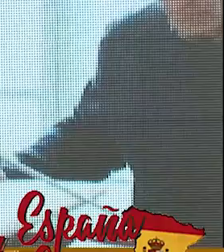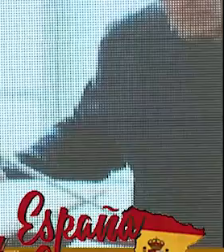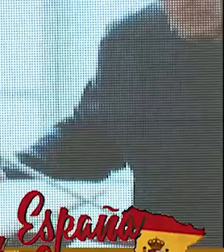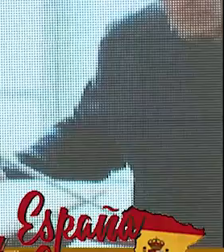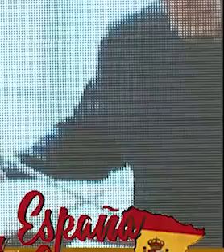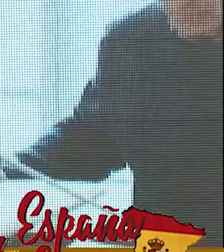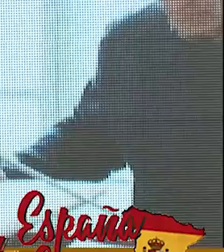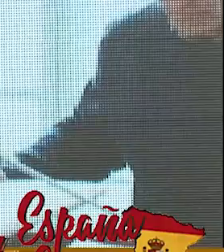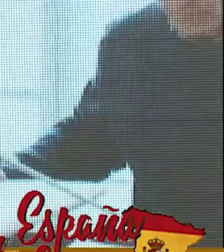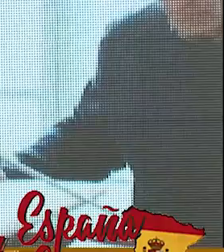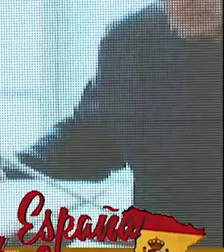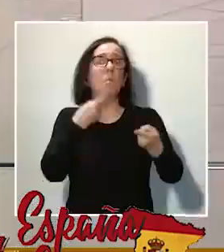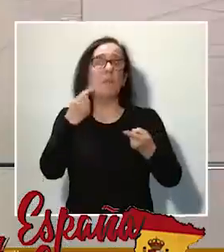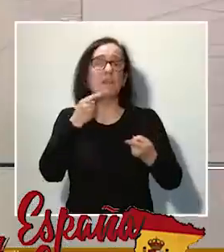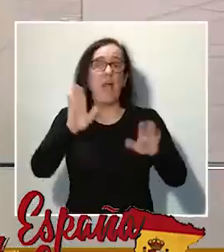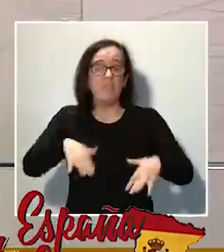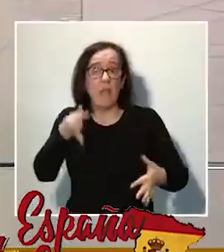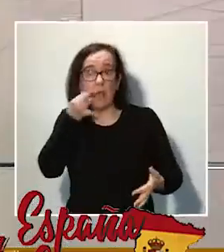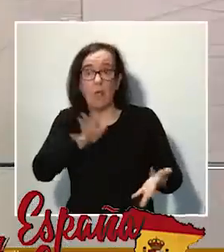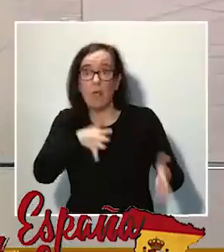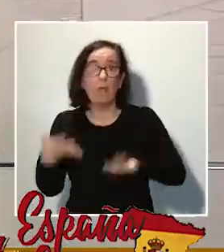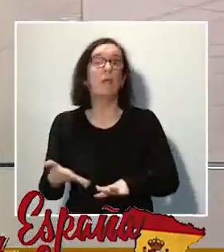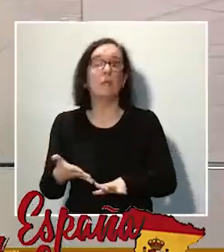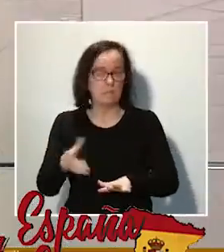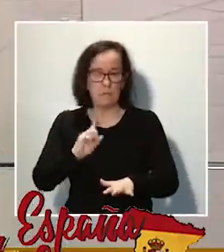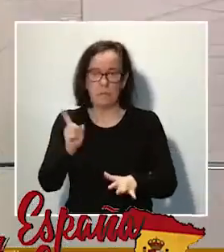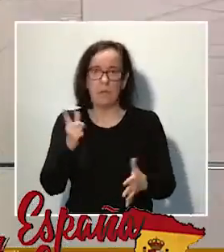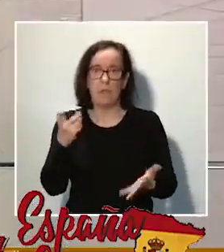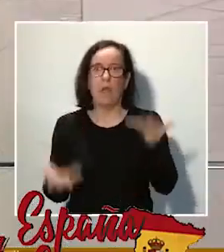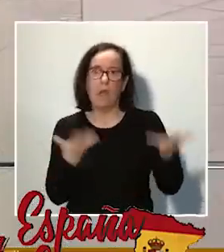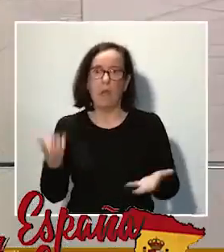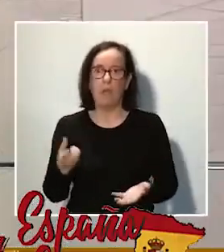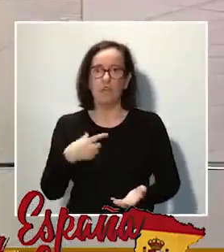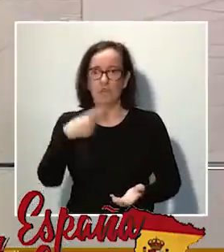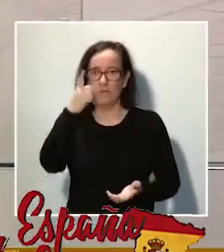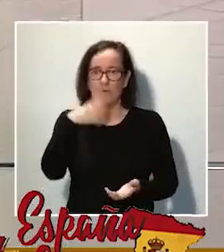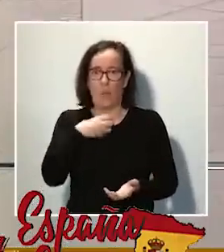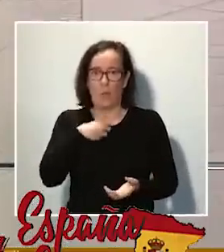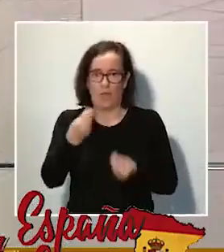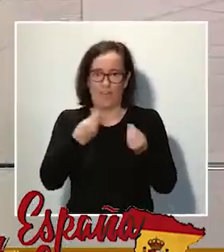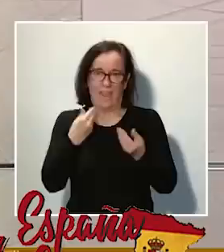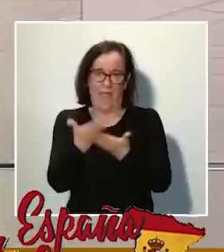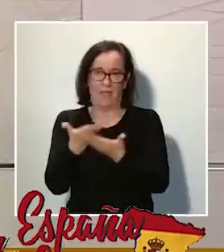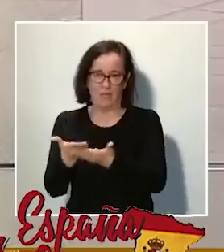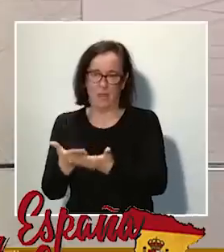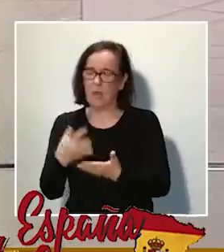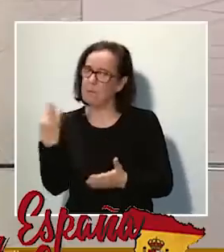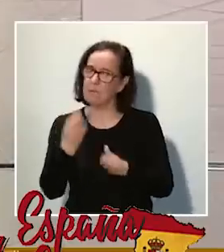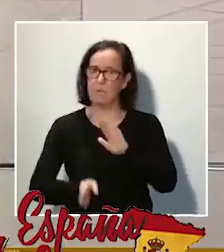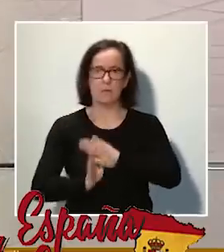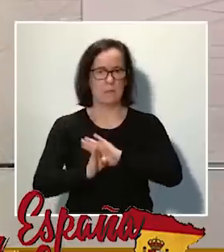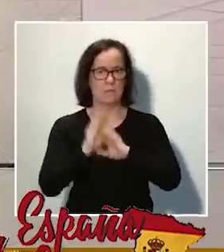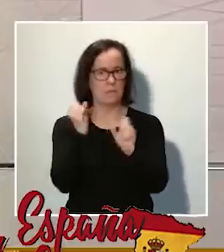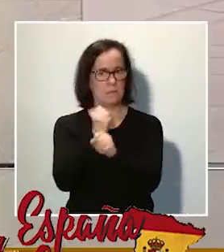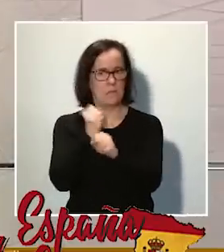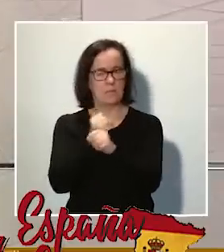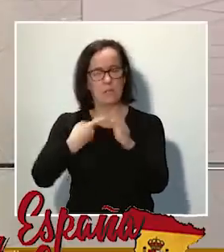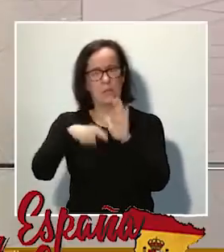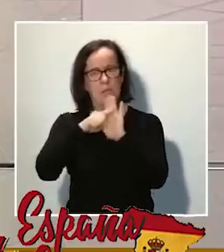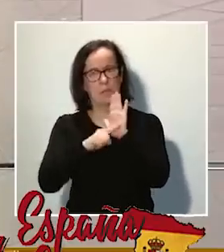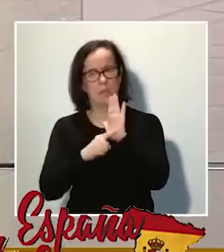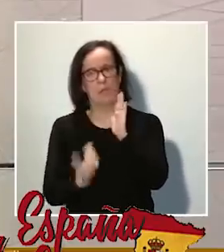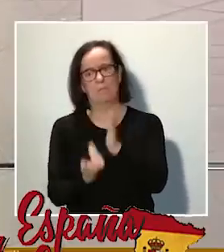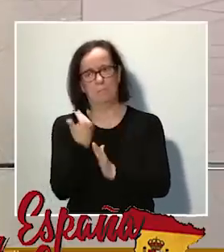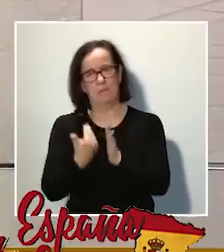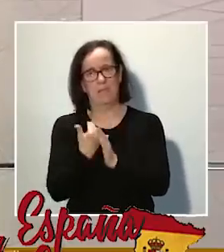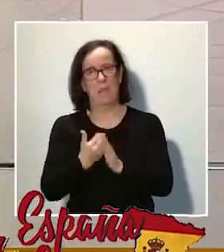el presidente del gobierno tenga, o haya momentos en los que tenga que mandar un mensaje a la sociedad, tenga que hacerlo, tenga